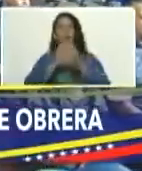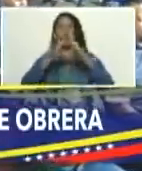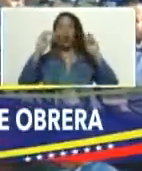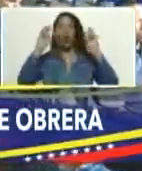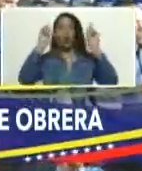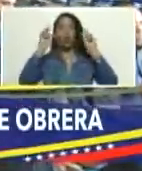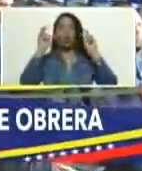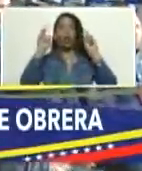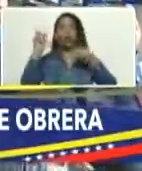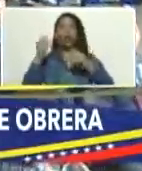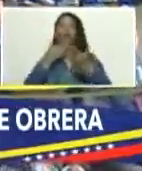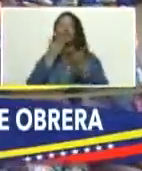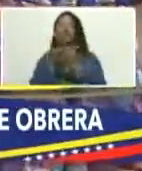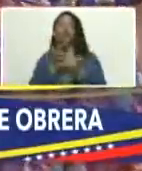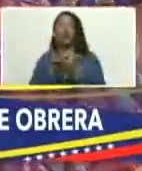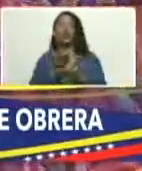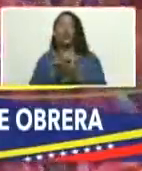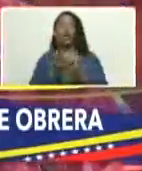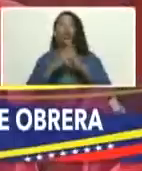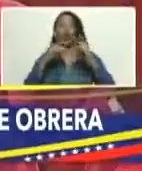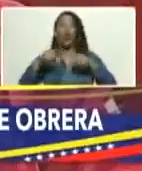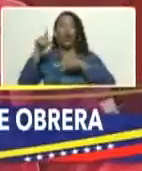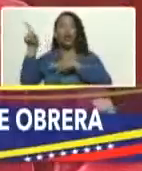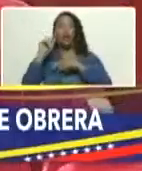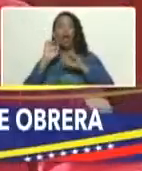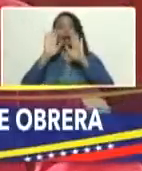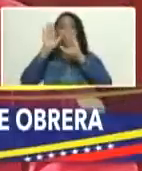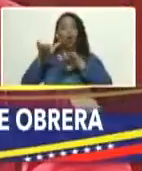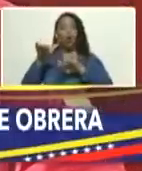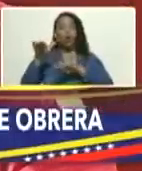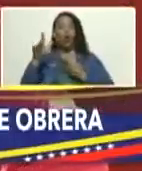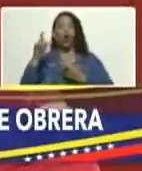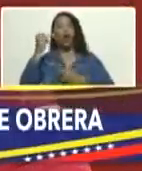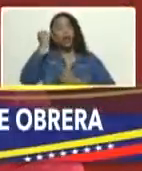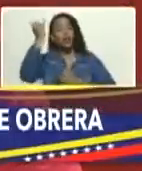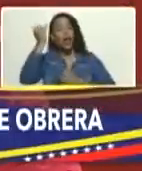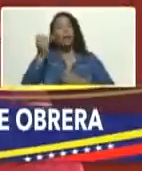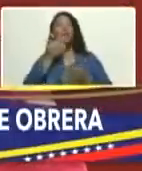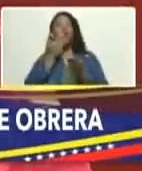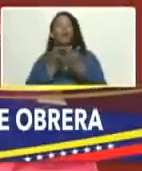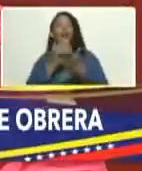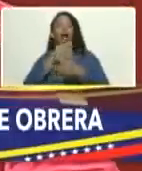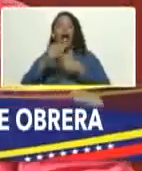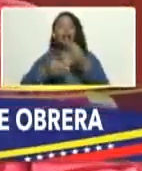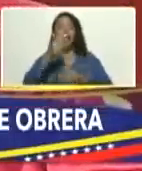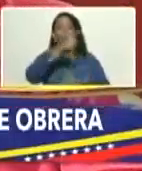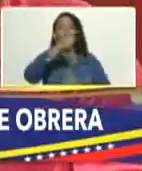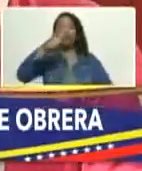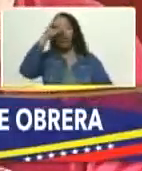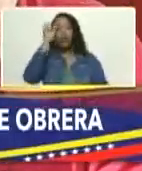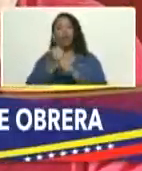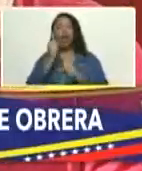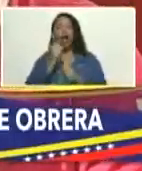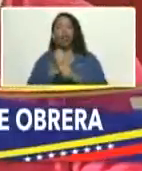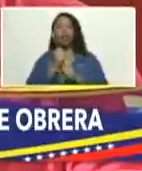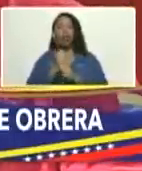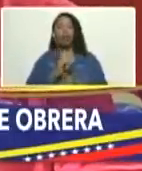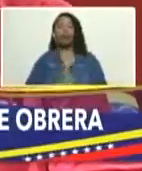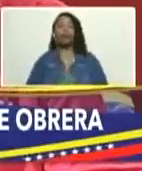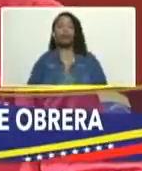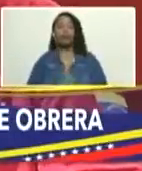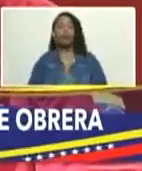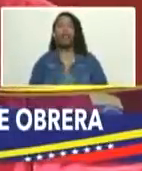todas esas propuestas, todos esos aportes que la clase trabajadora puede dar. De igual manera,